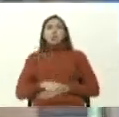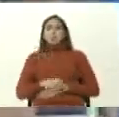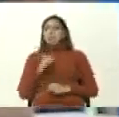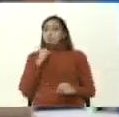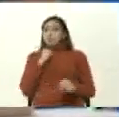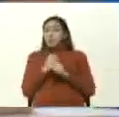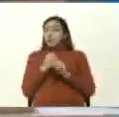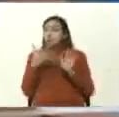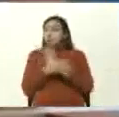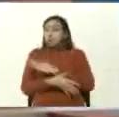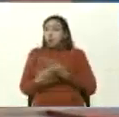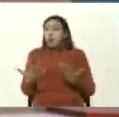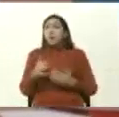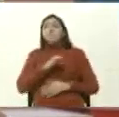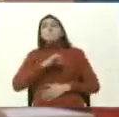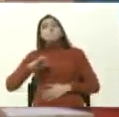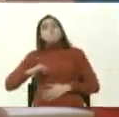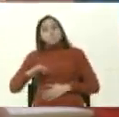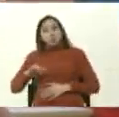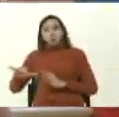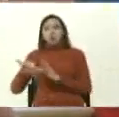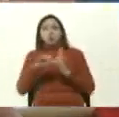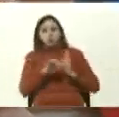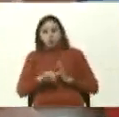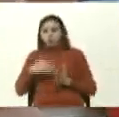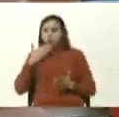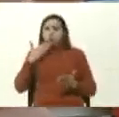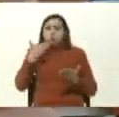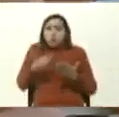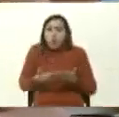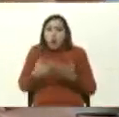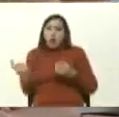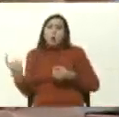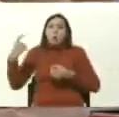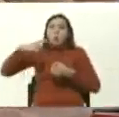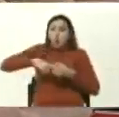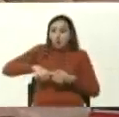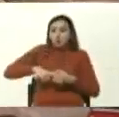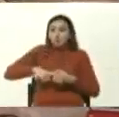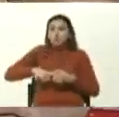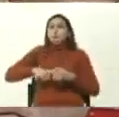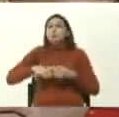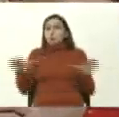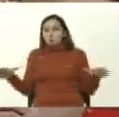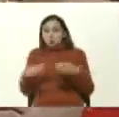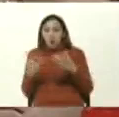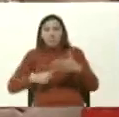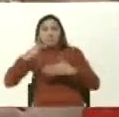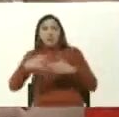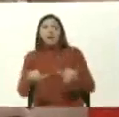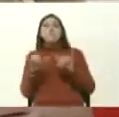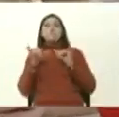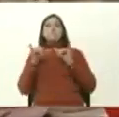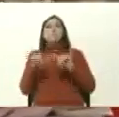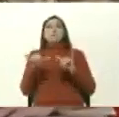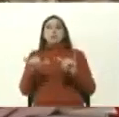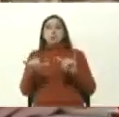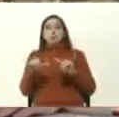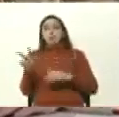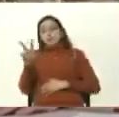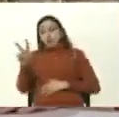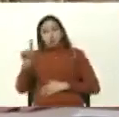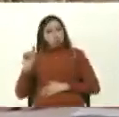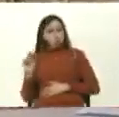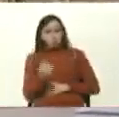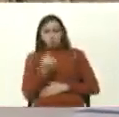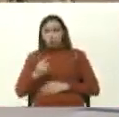de la mano también con los sectores privados y agradecemos la incorporación a un solo plan. Como usted bien lo dijo, una sola Venezuela y